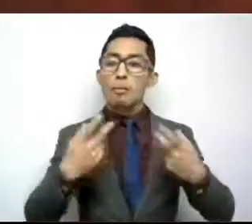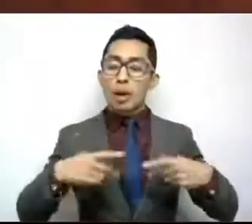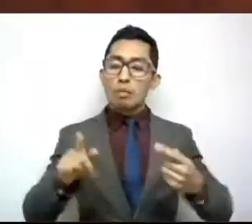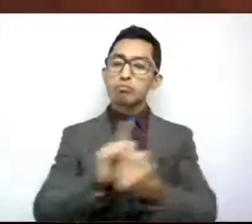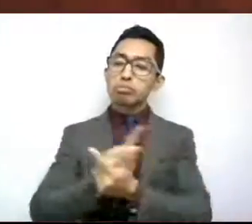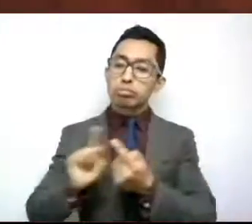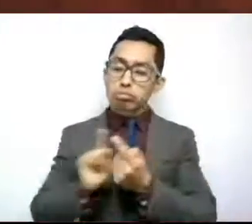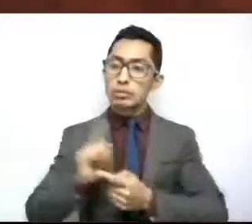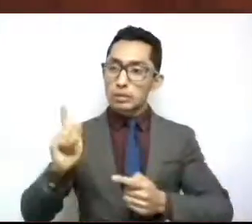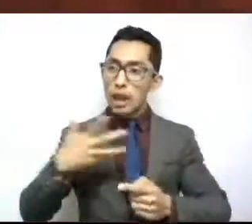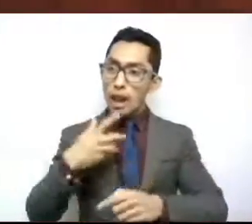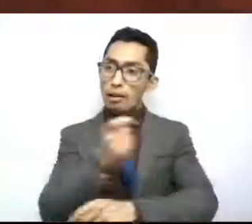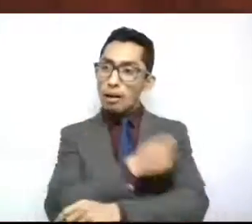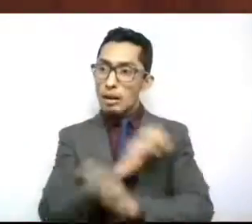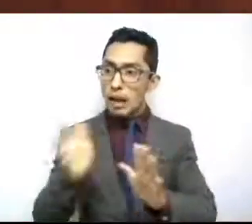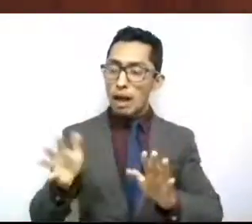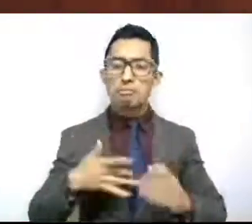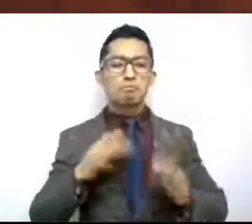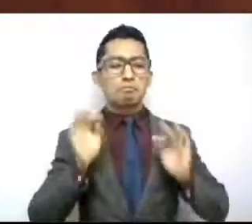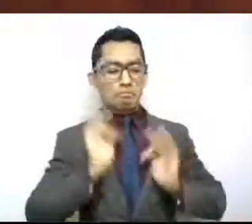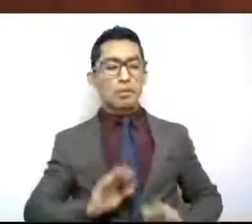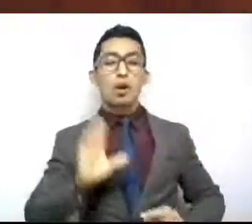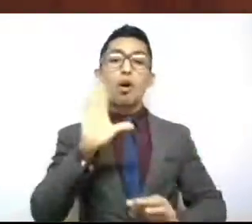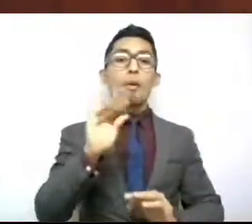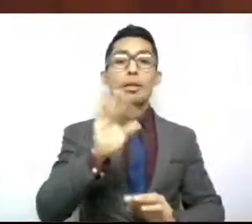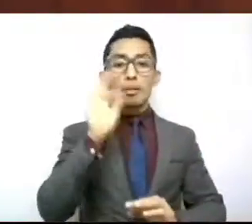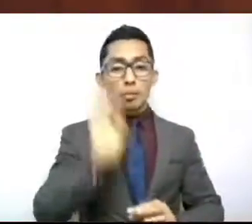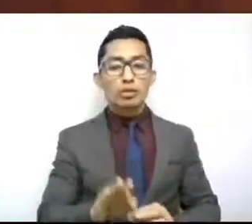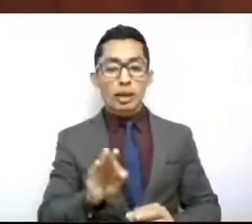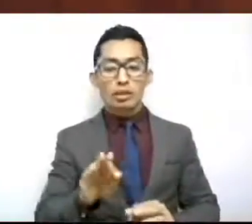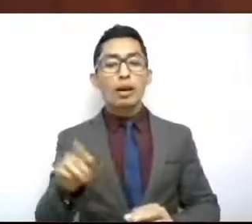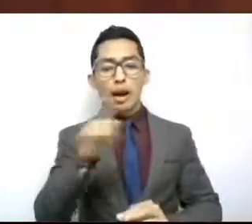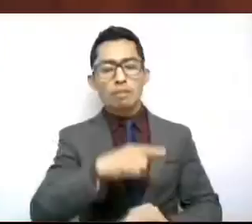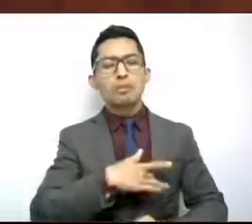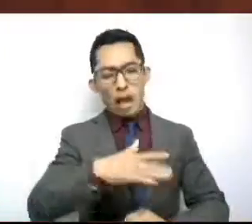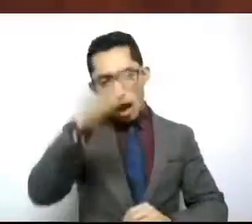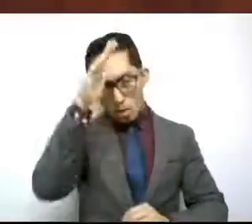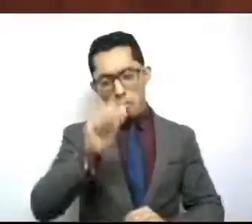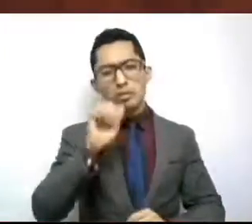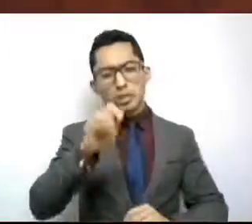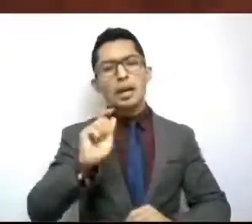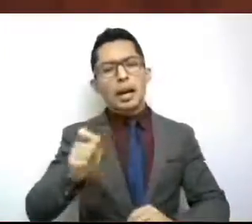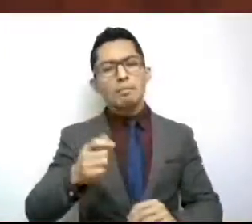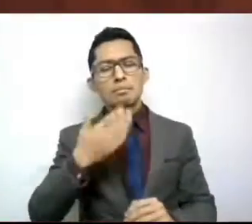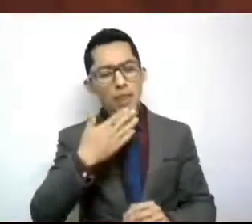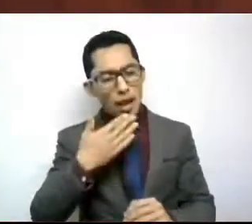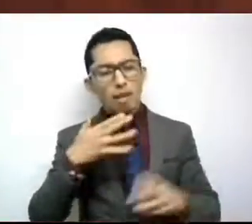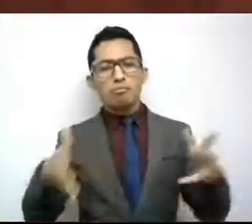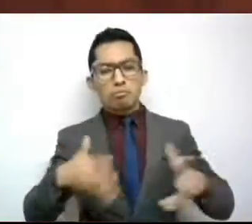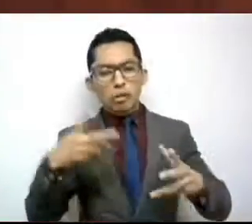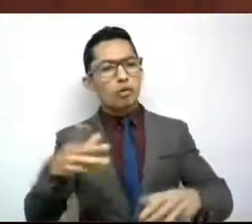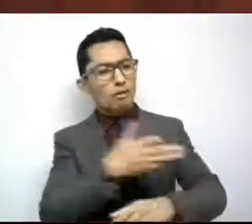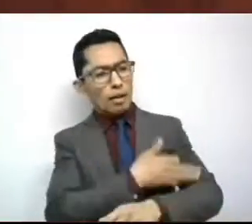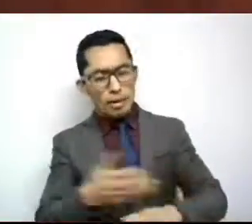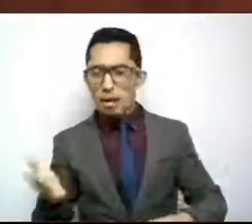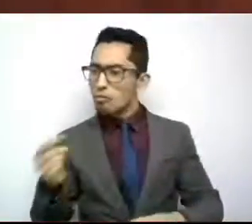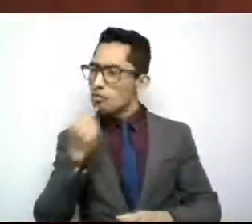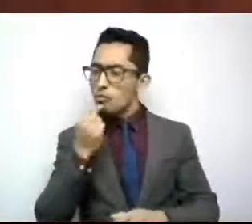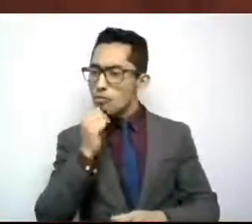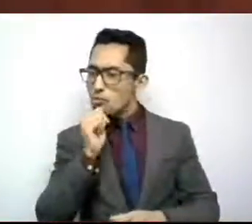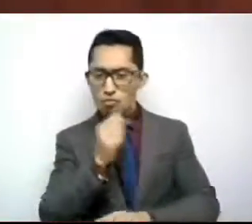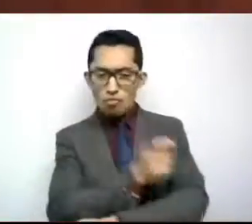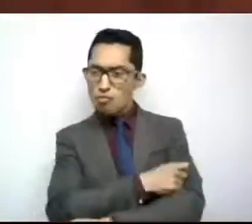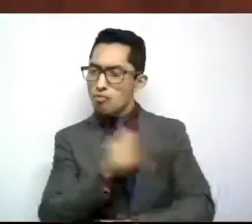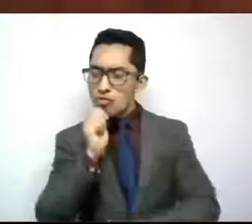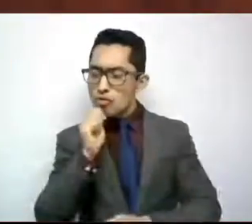sido vacunadas y el 90% está de acuerdo en alentar a los miembros de su familia que no han sido vacunadas a